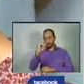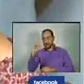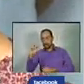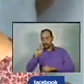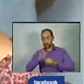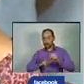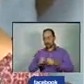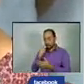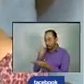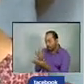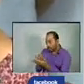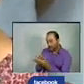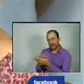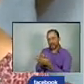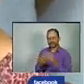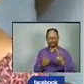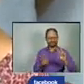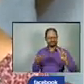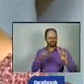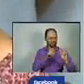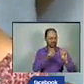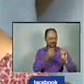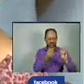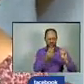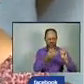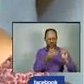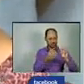pudo justificar entre 2012 y 2018.